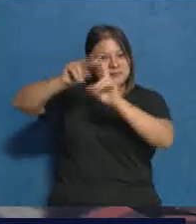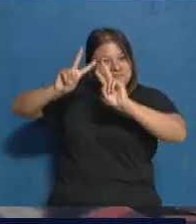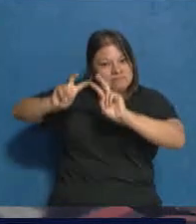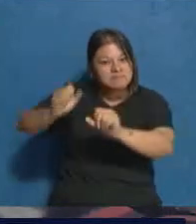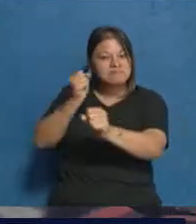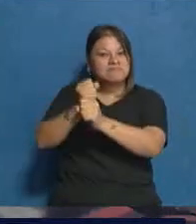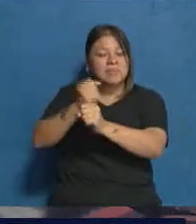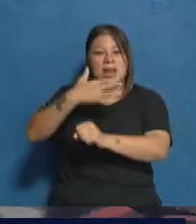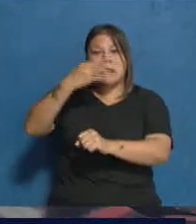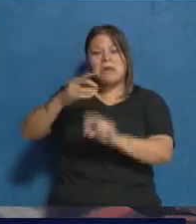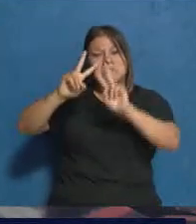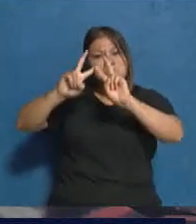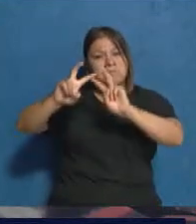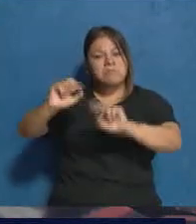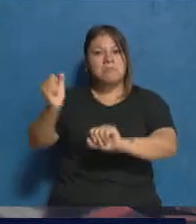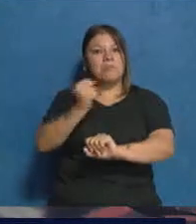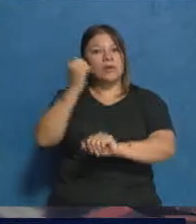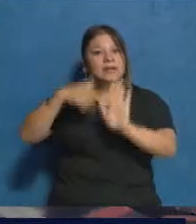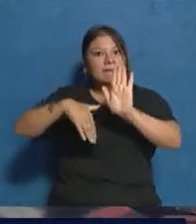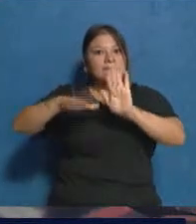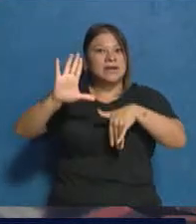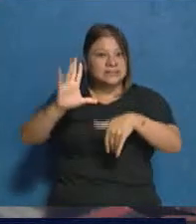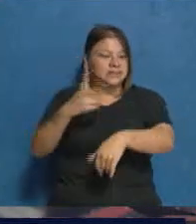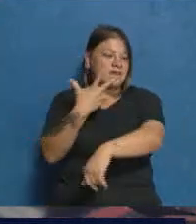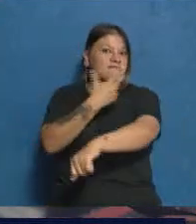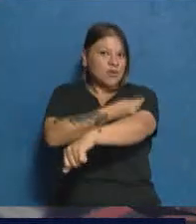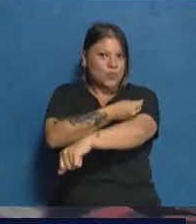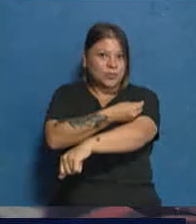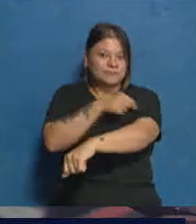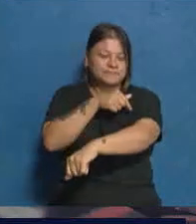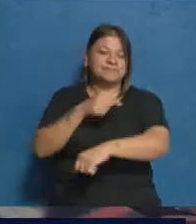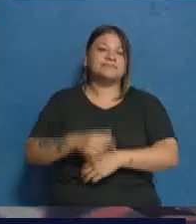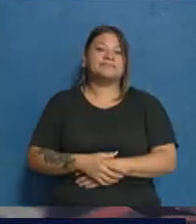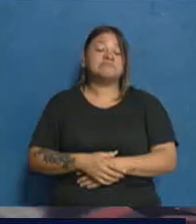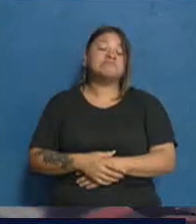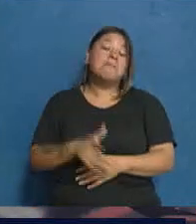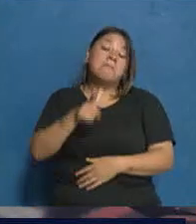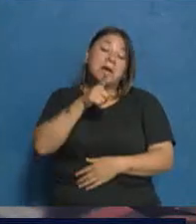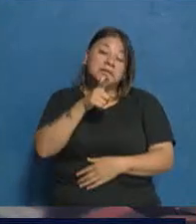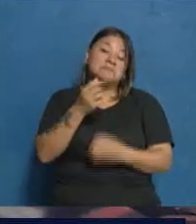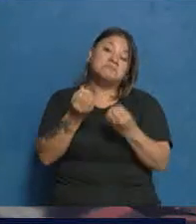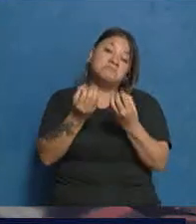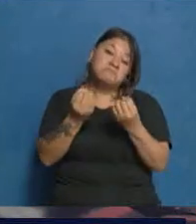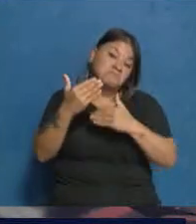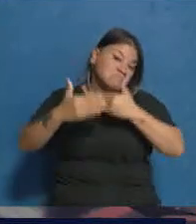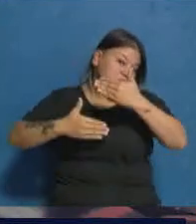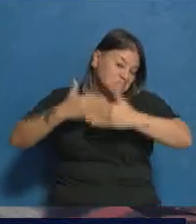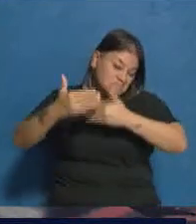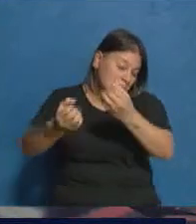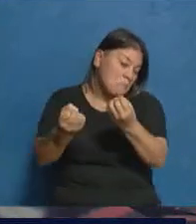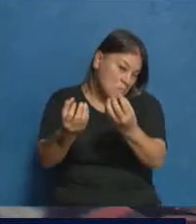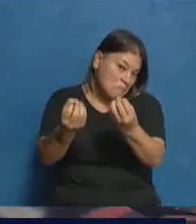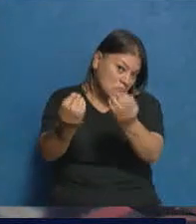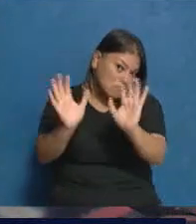haciendo una investigación muy importante entonces con esta vacuna. Y si todo sigue bien, si todo sigue a paso como ellos